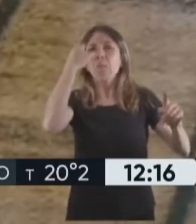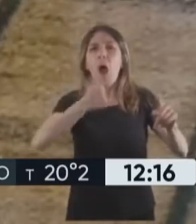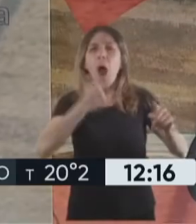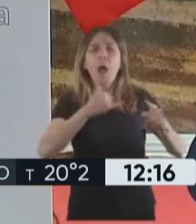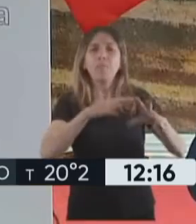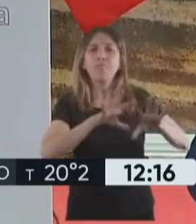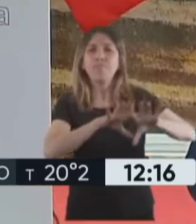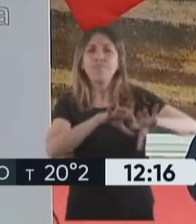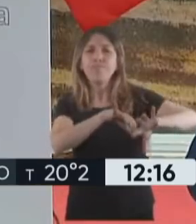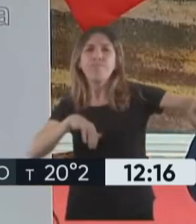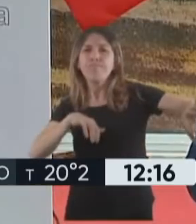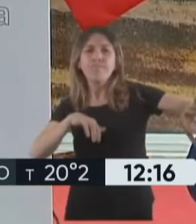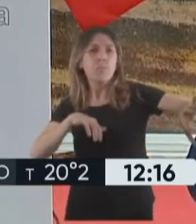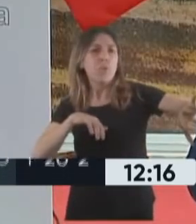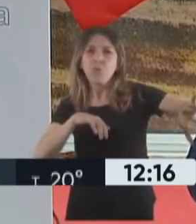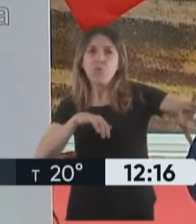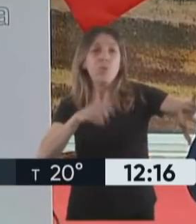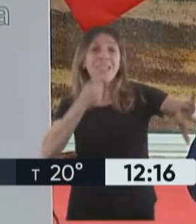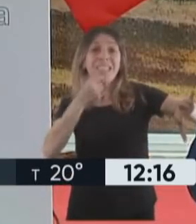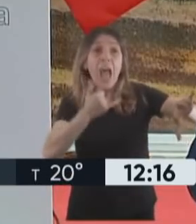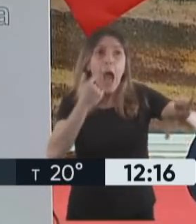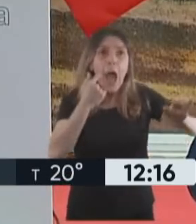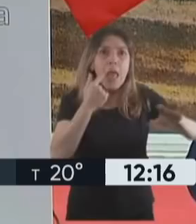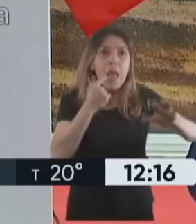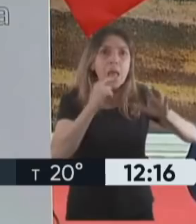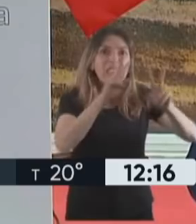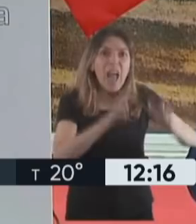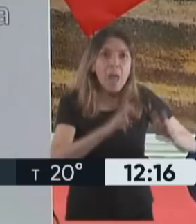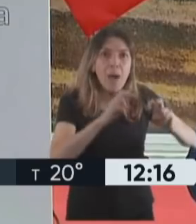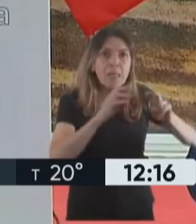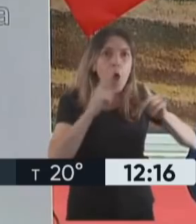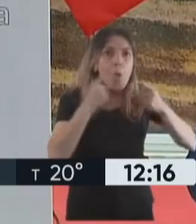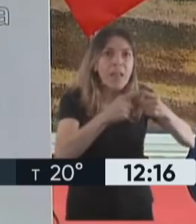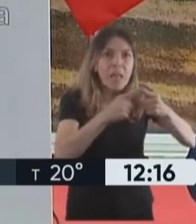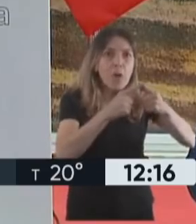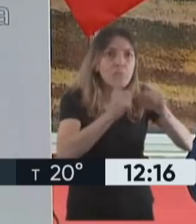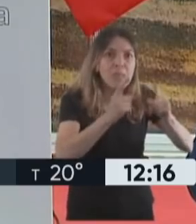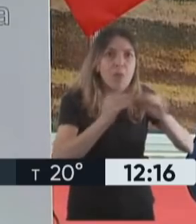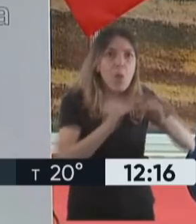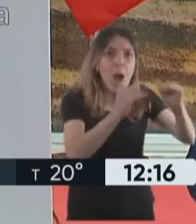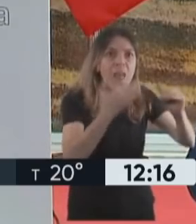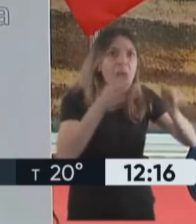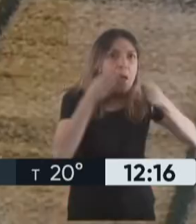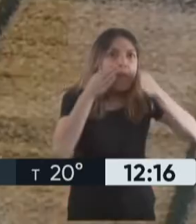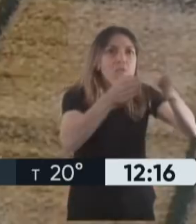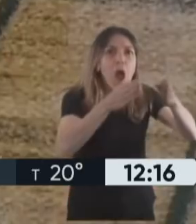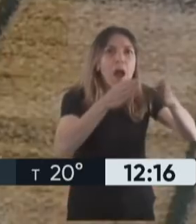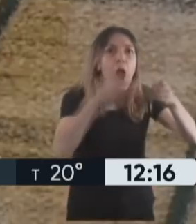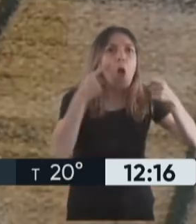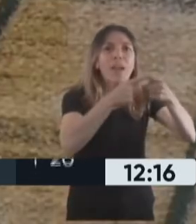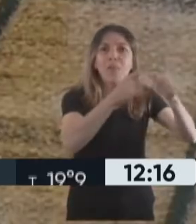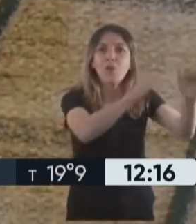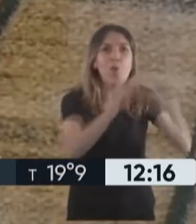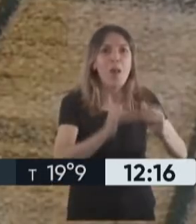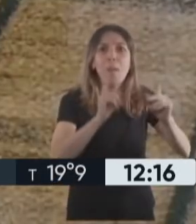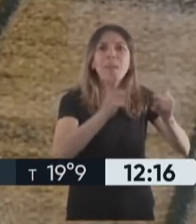y yo creo que cuando logramos encontrar cosas en común tenemos que centrarnos en ellas más que las cosas que nos separan y